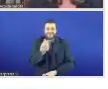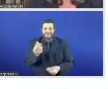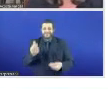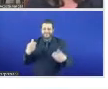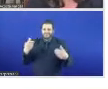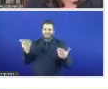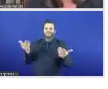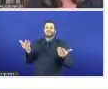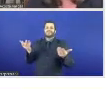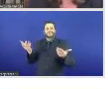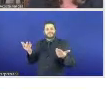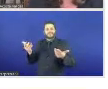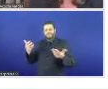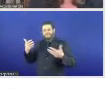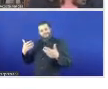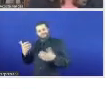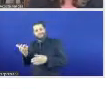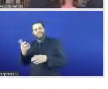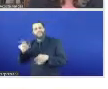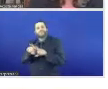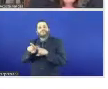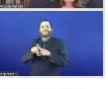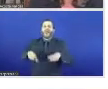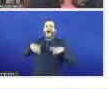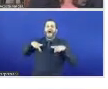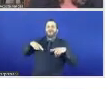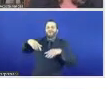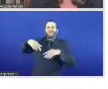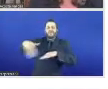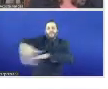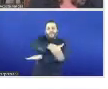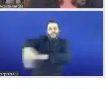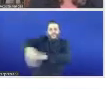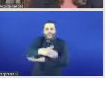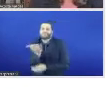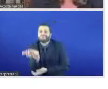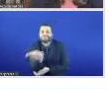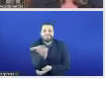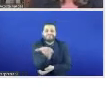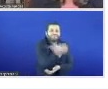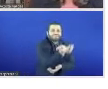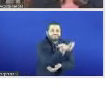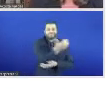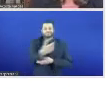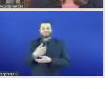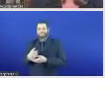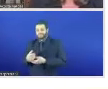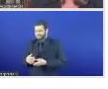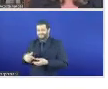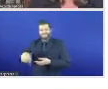Sin embargo, en tiempos de pandemia, el cierre de fronteras también ha significado un problema